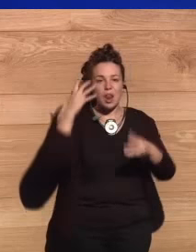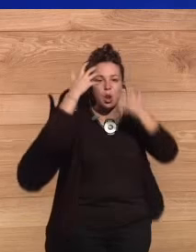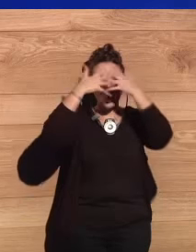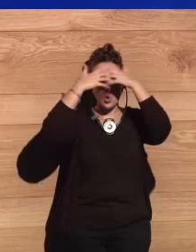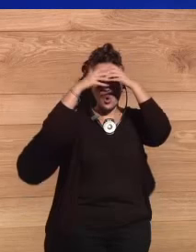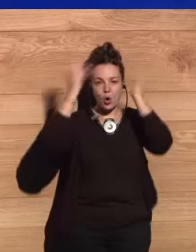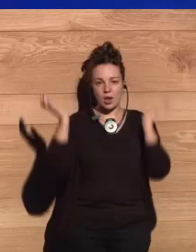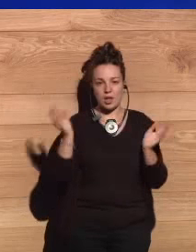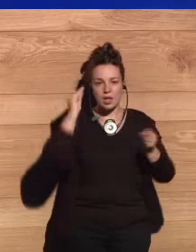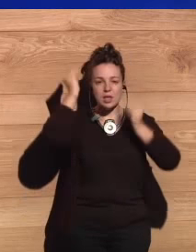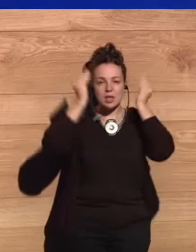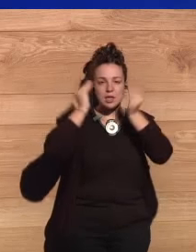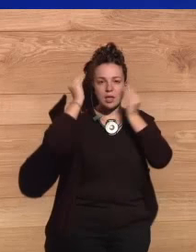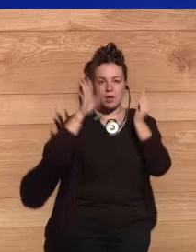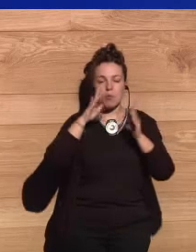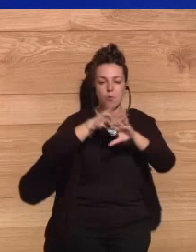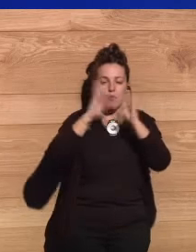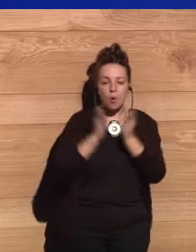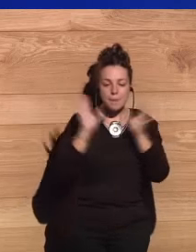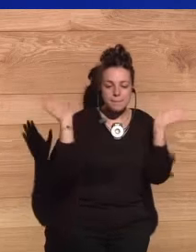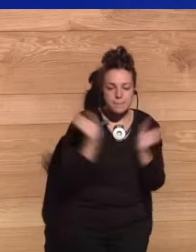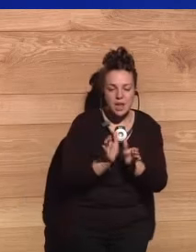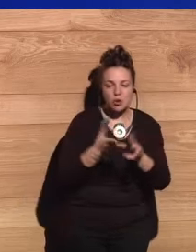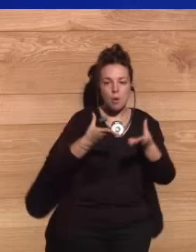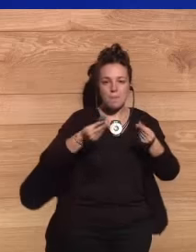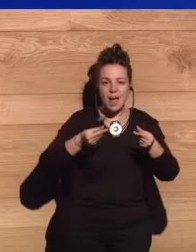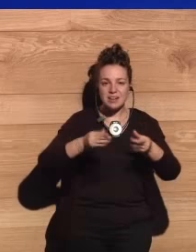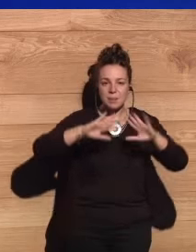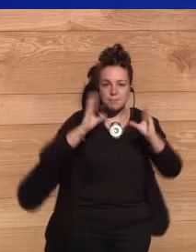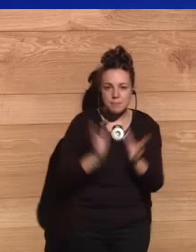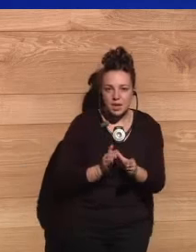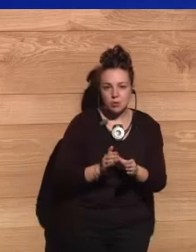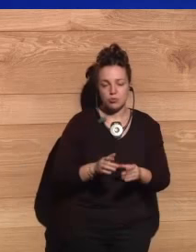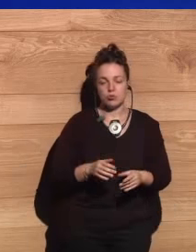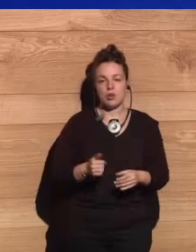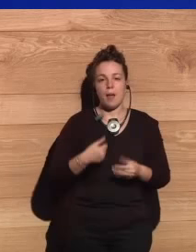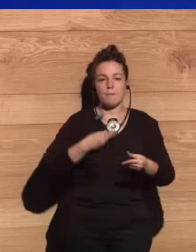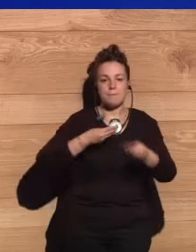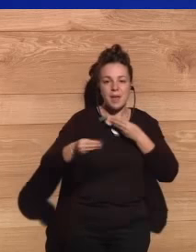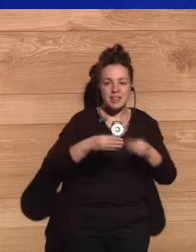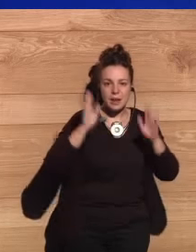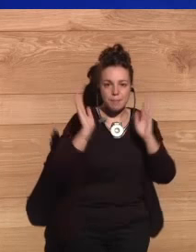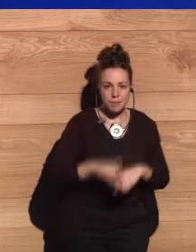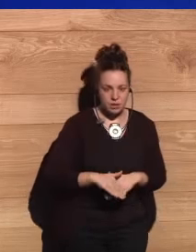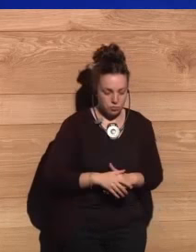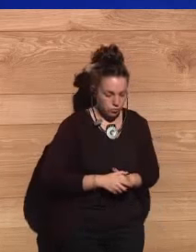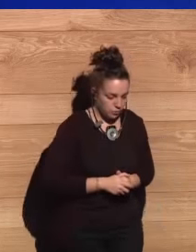de cada vez menos volumen, cada vez menos masa, cada vez menos materia.